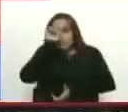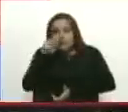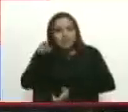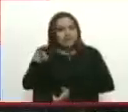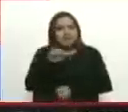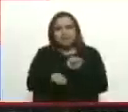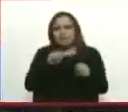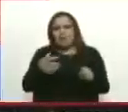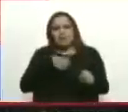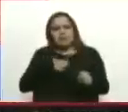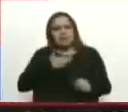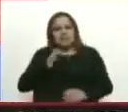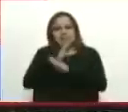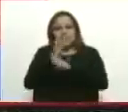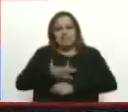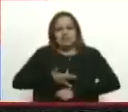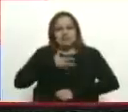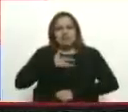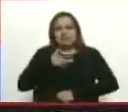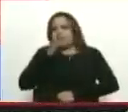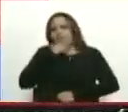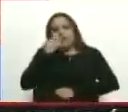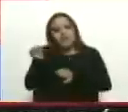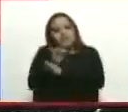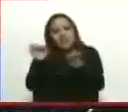no es. Por esa vía no es.